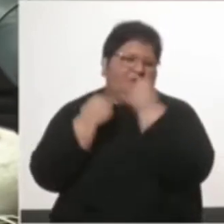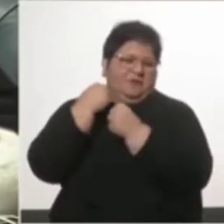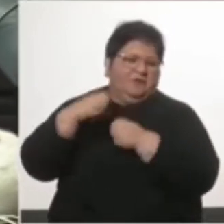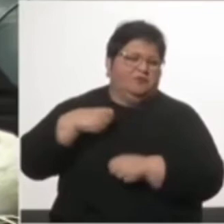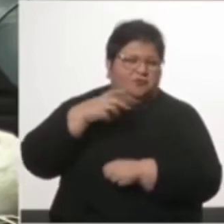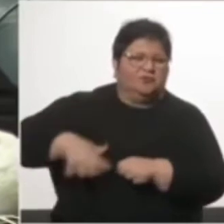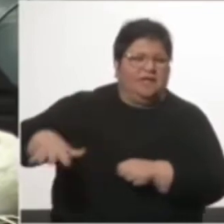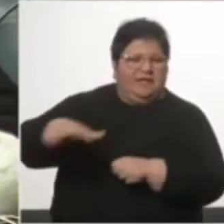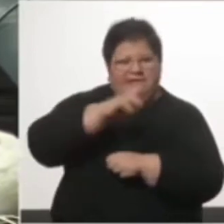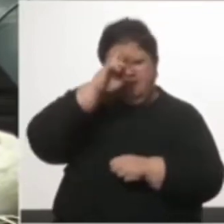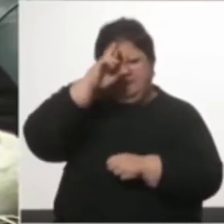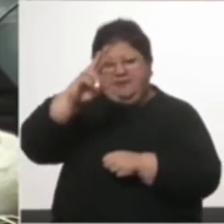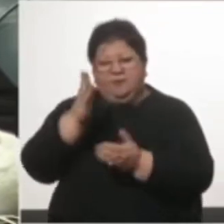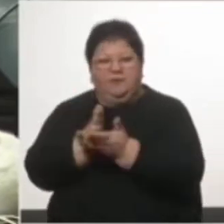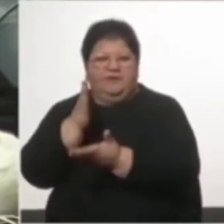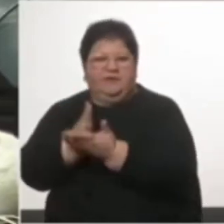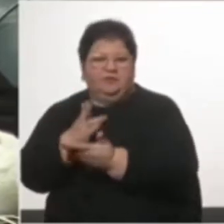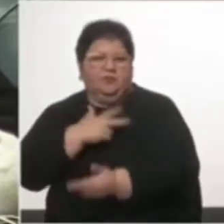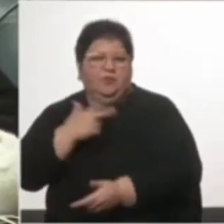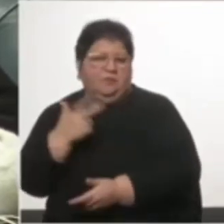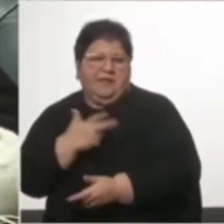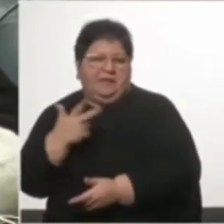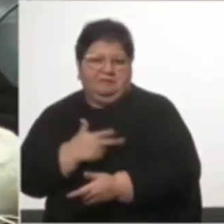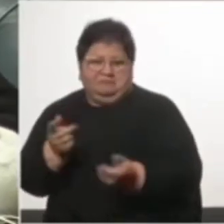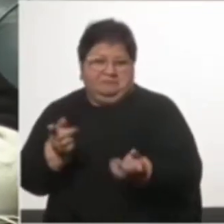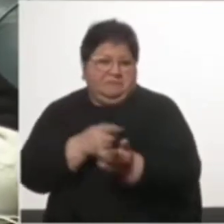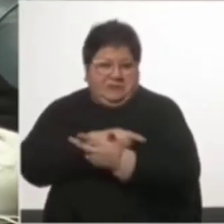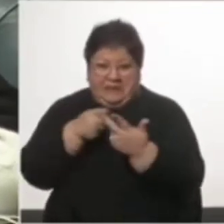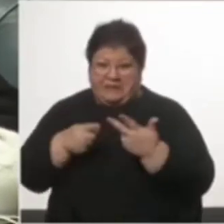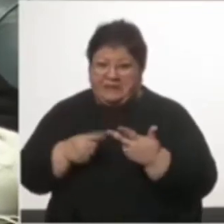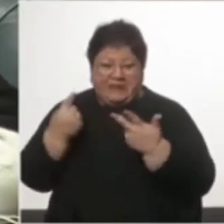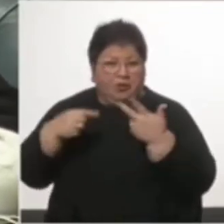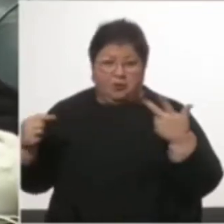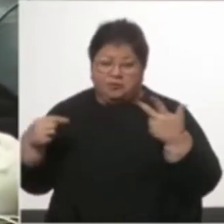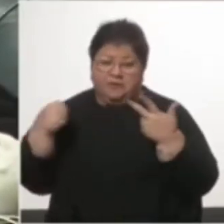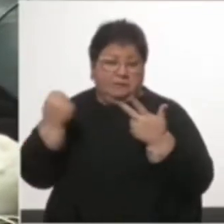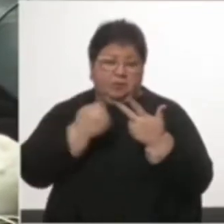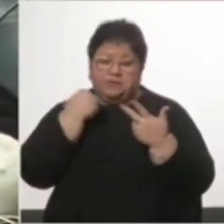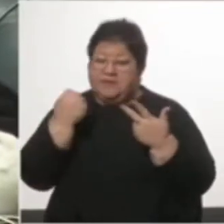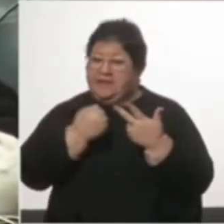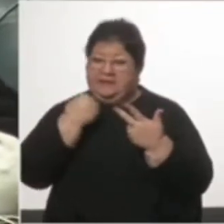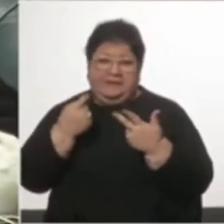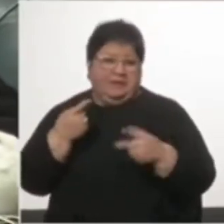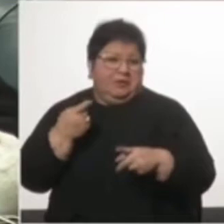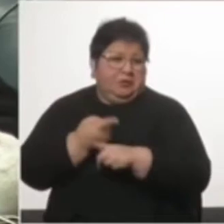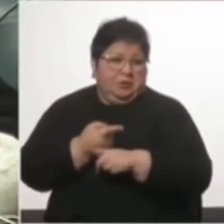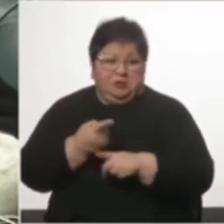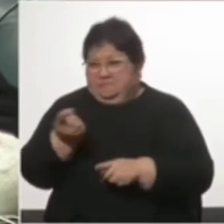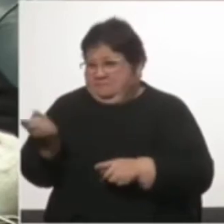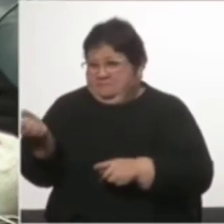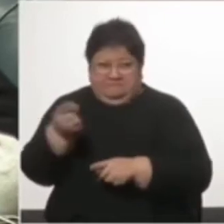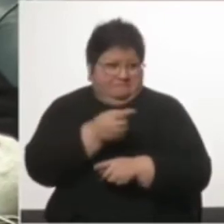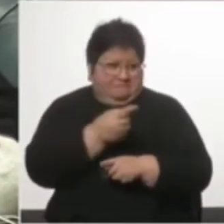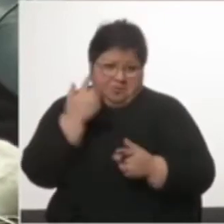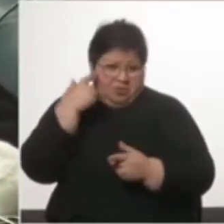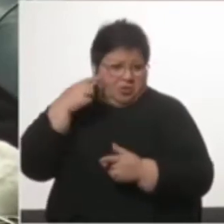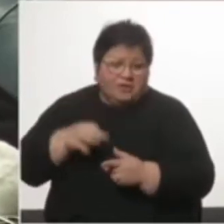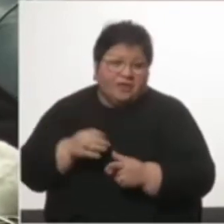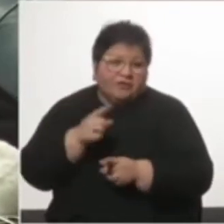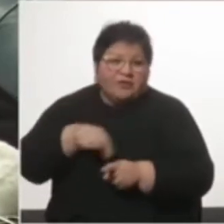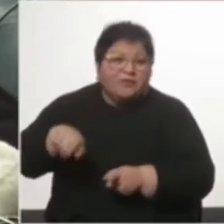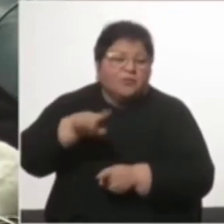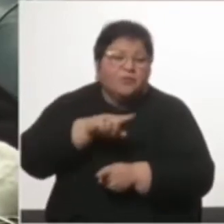a los derechos humanos. No hay nadie que pueda estar en contra de esas definiciones, por lo menos yo las comparto. El